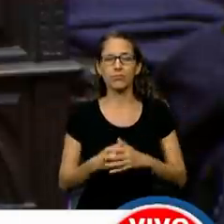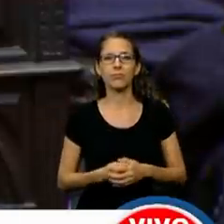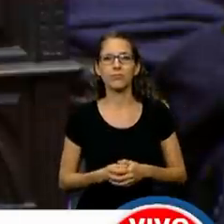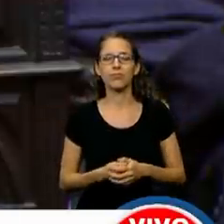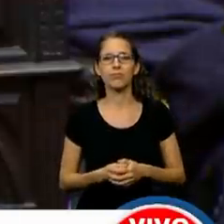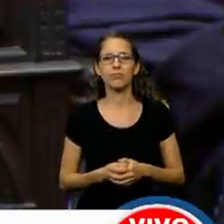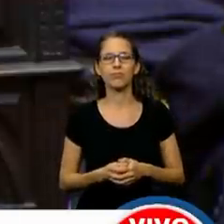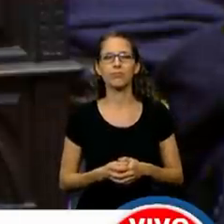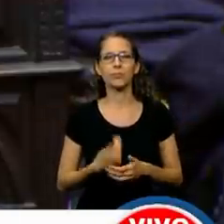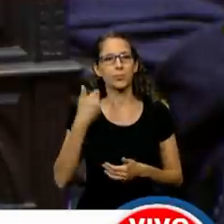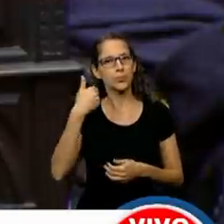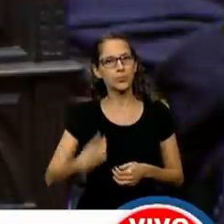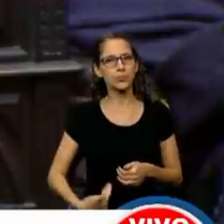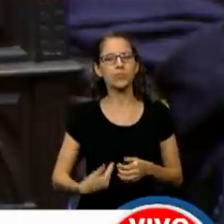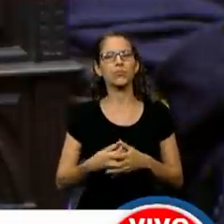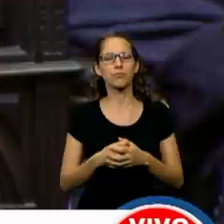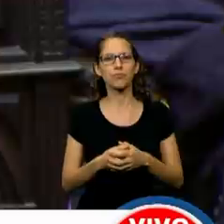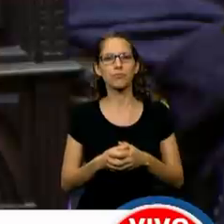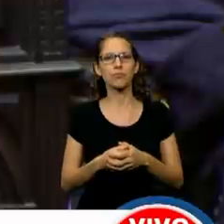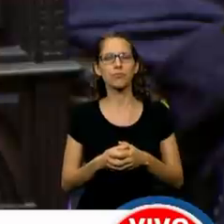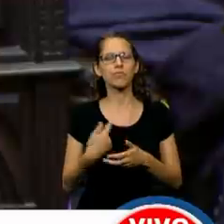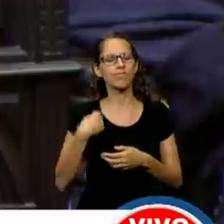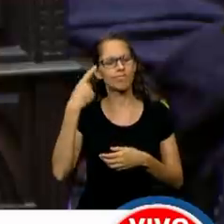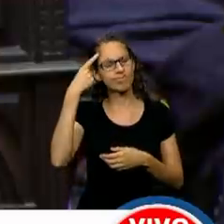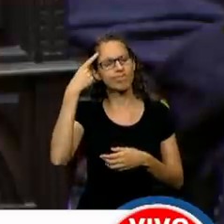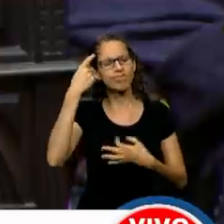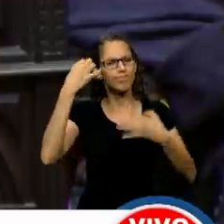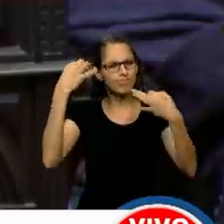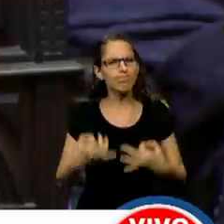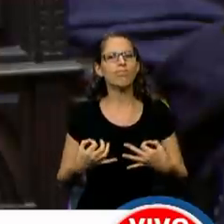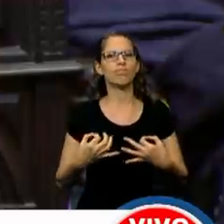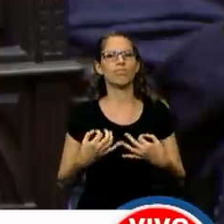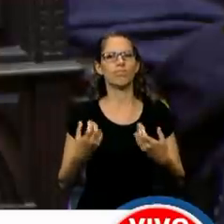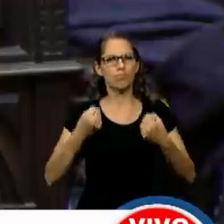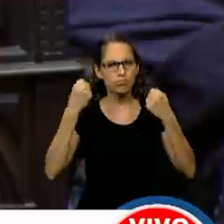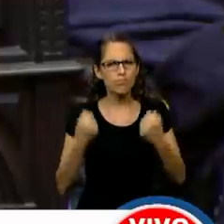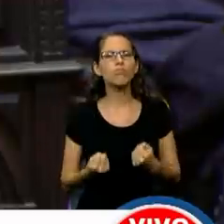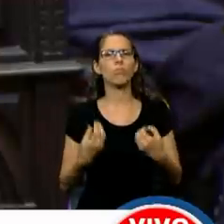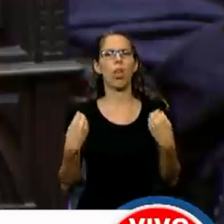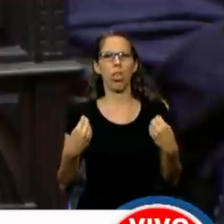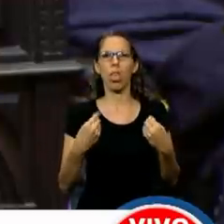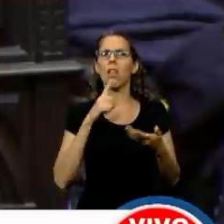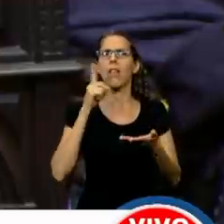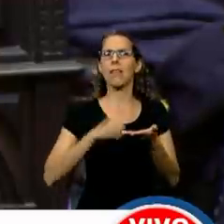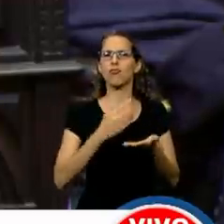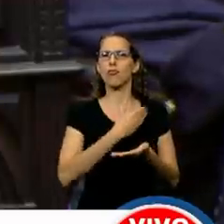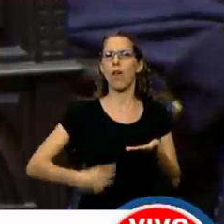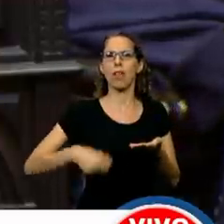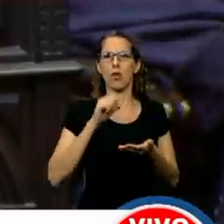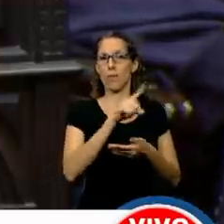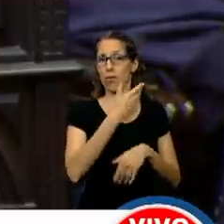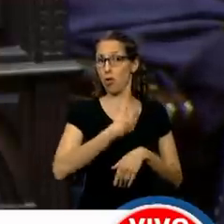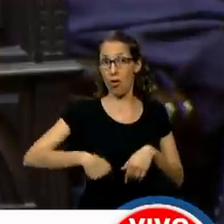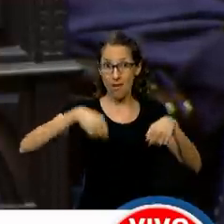yo te estoy convencida de las políticas públicas que tiene este